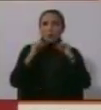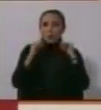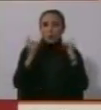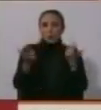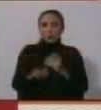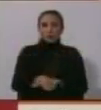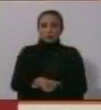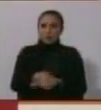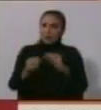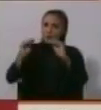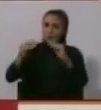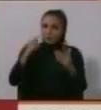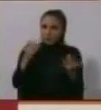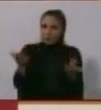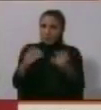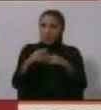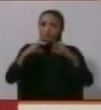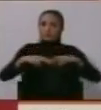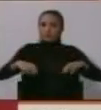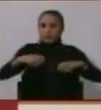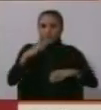¿Por qué no pidieron que se investigara eso?